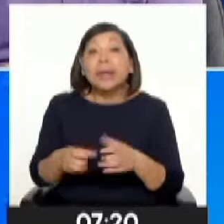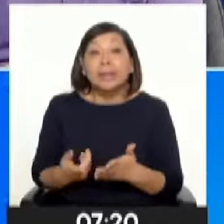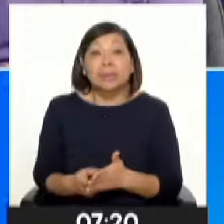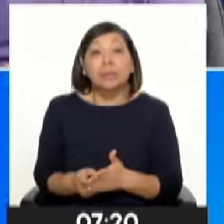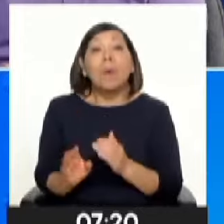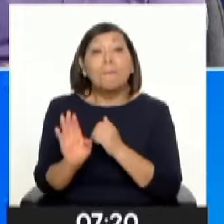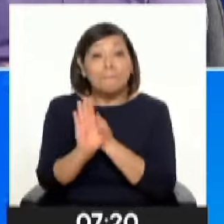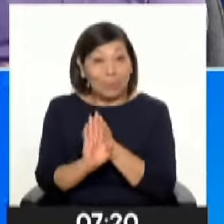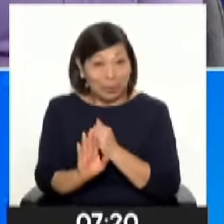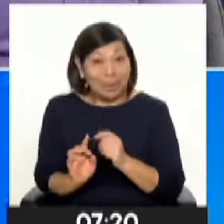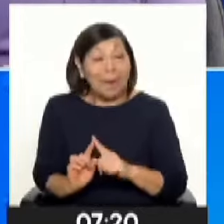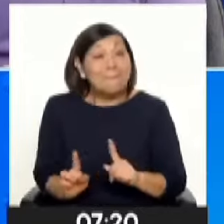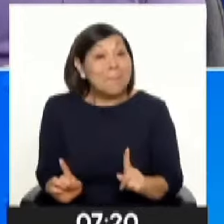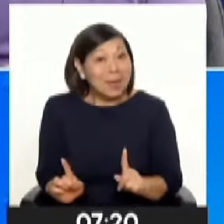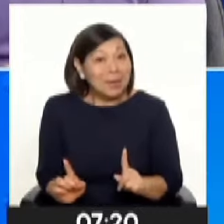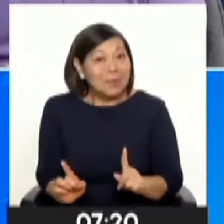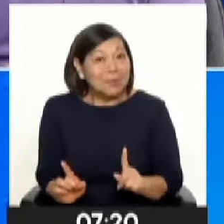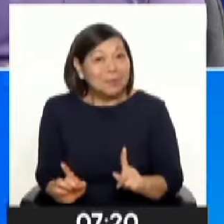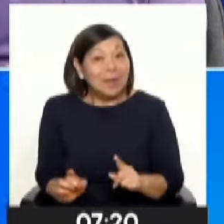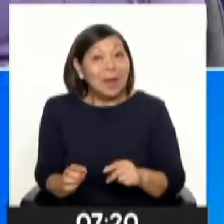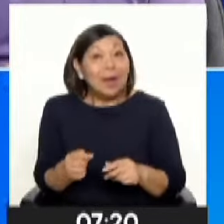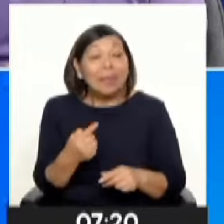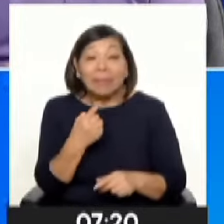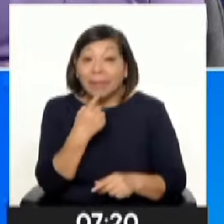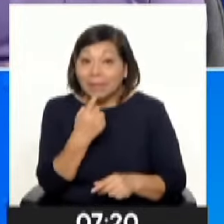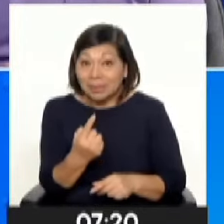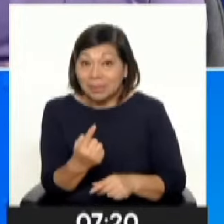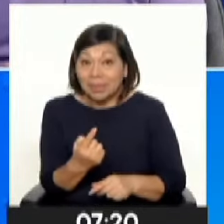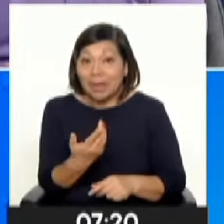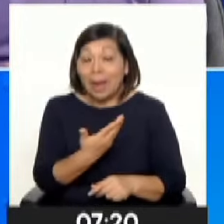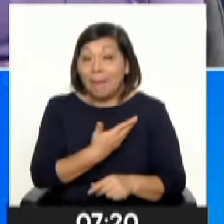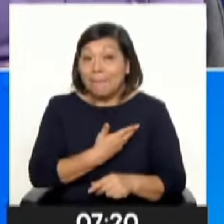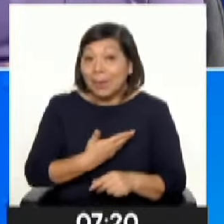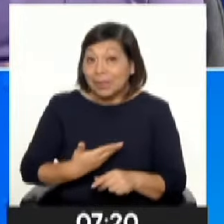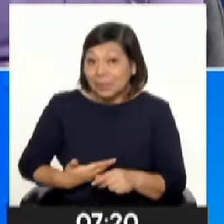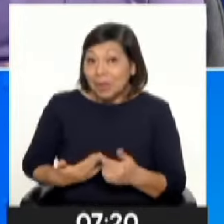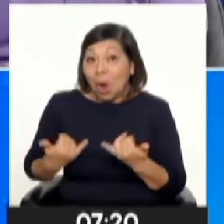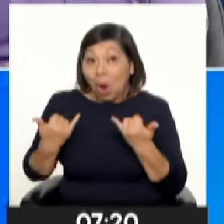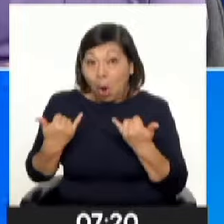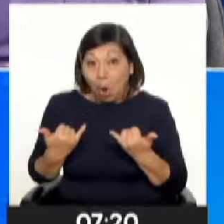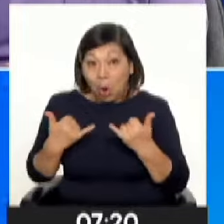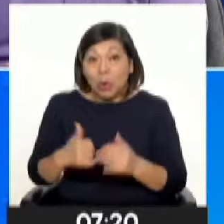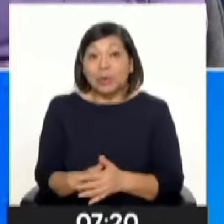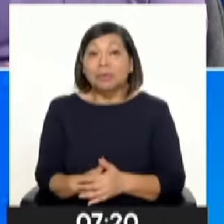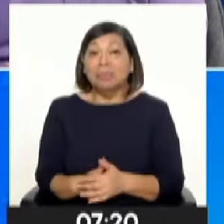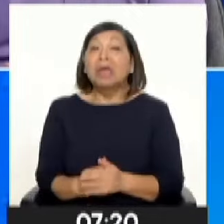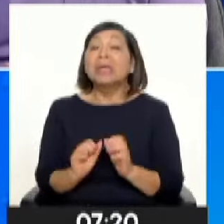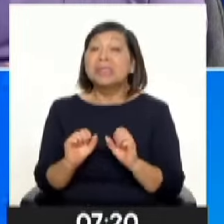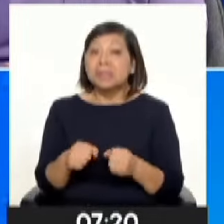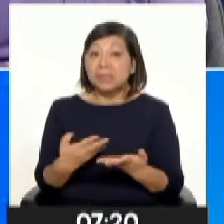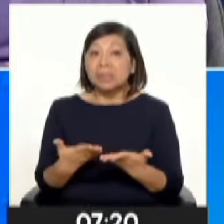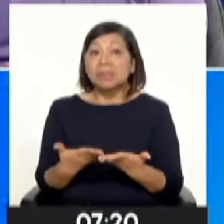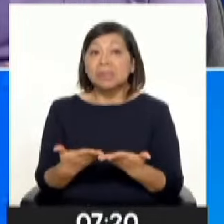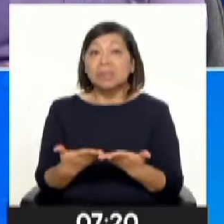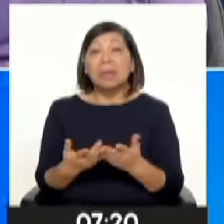protege. Y ese puede ser el mensaje de la presidente hoy en día y decir, vamos a tener un